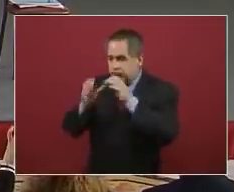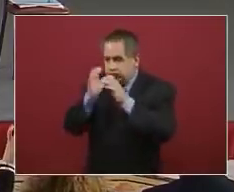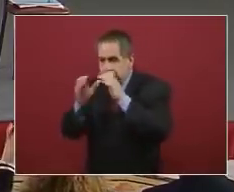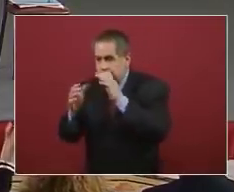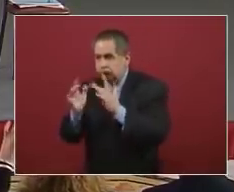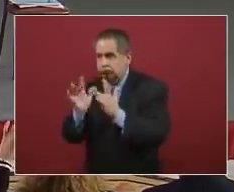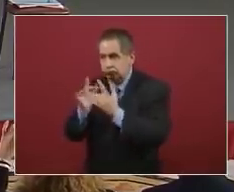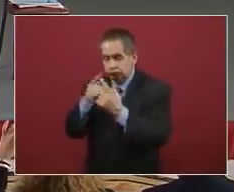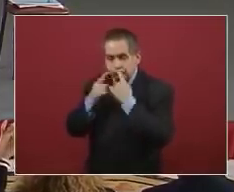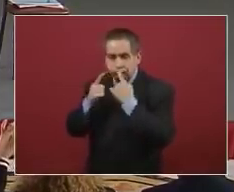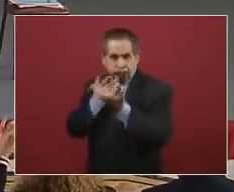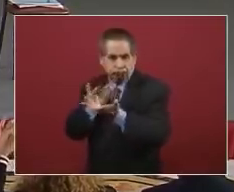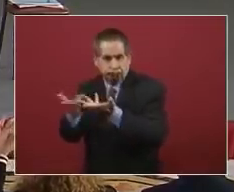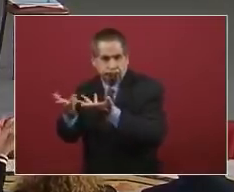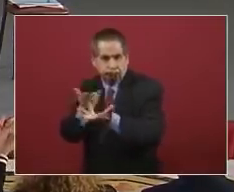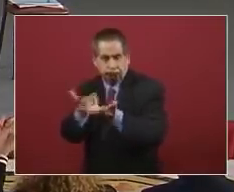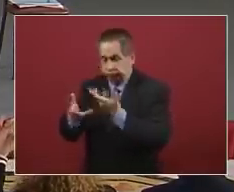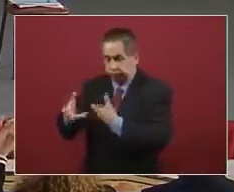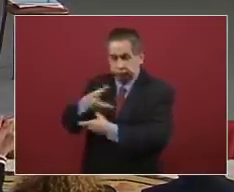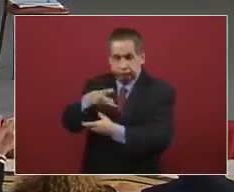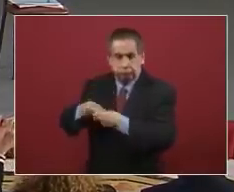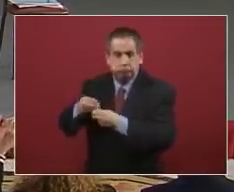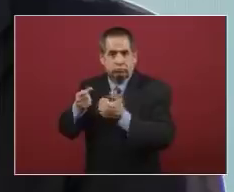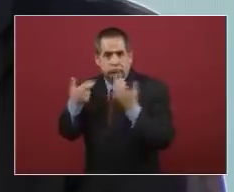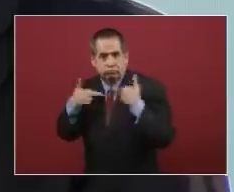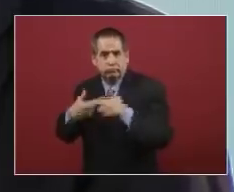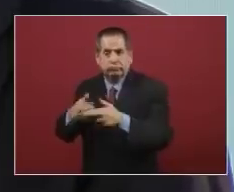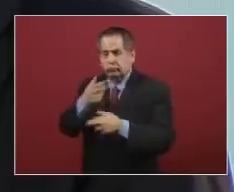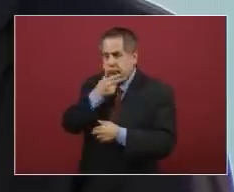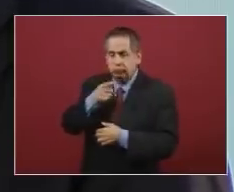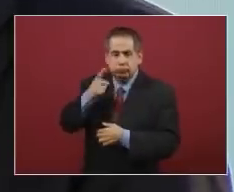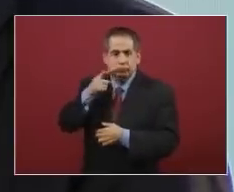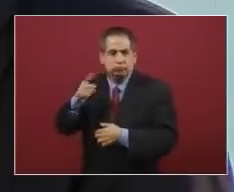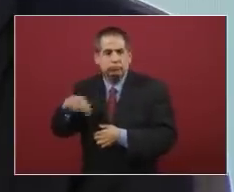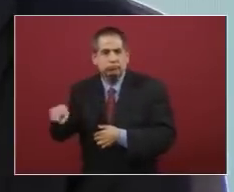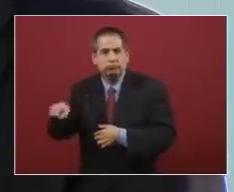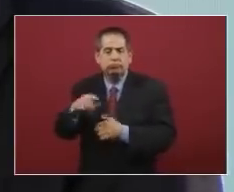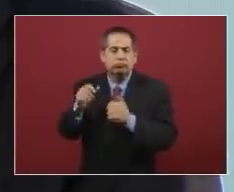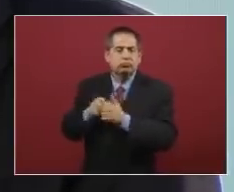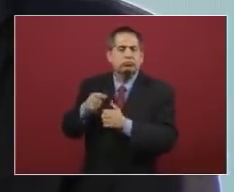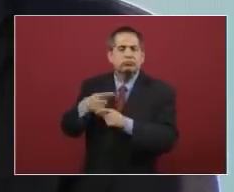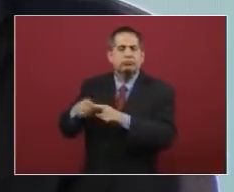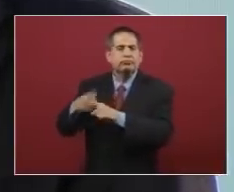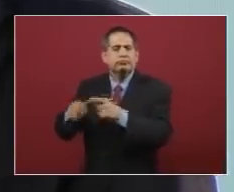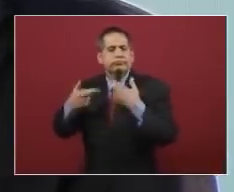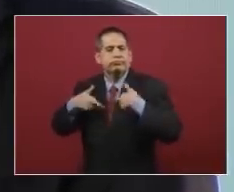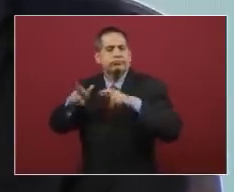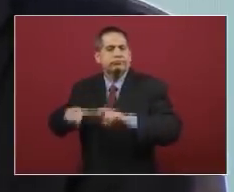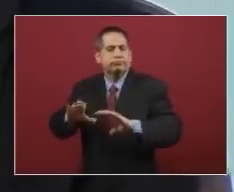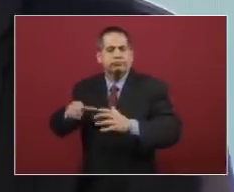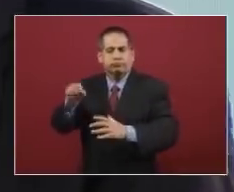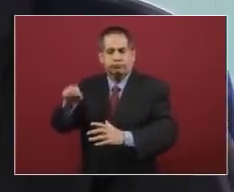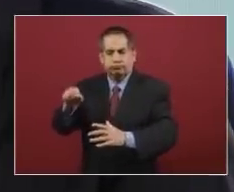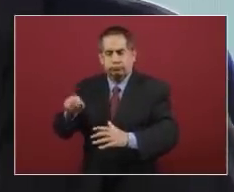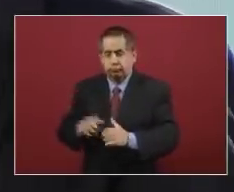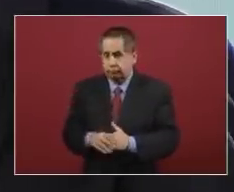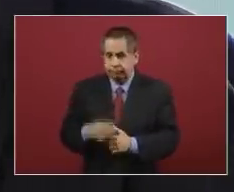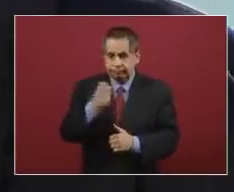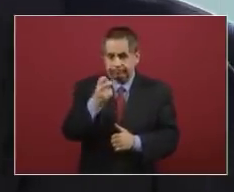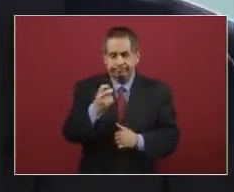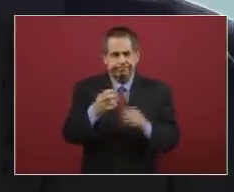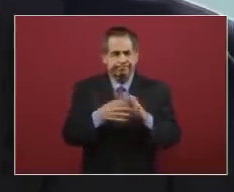diálogo profundo e incluyente con maestras, maestros y sus representantes. Ese es un